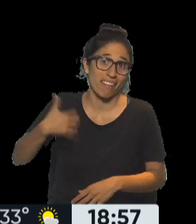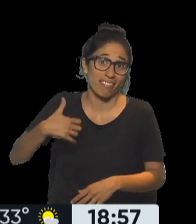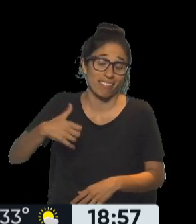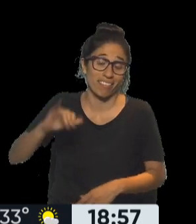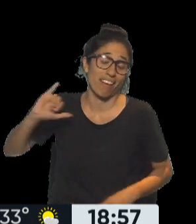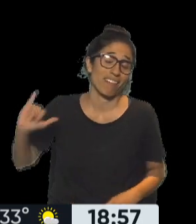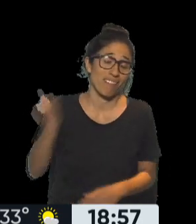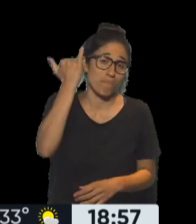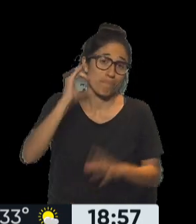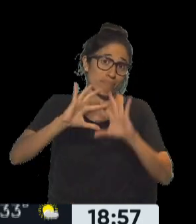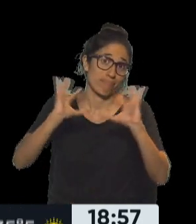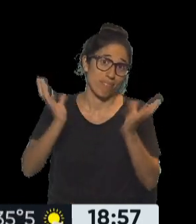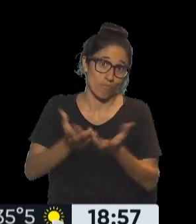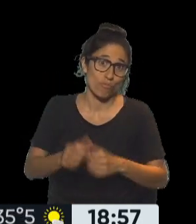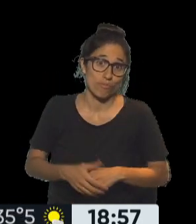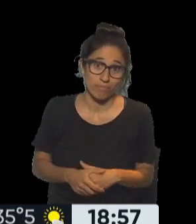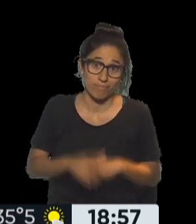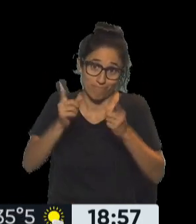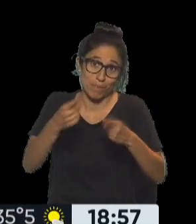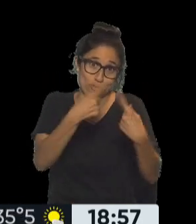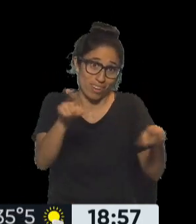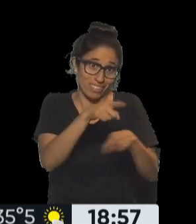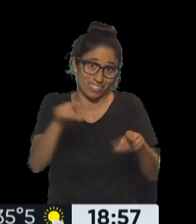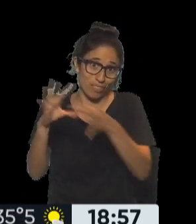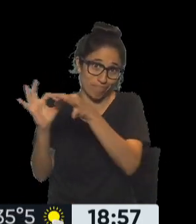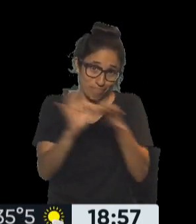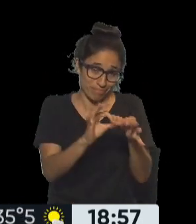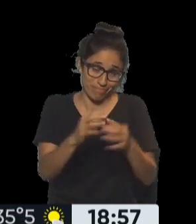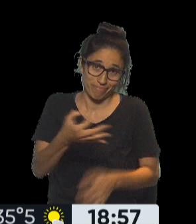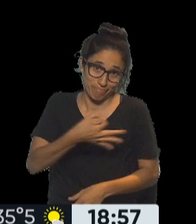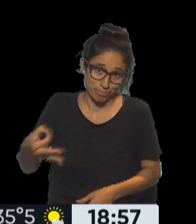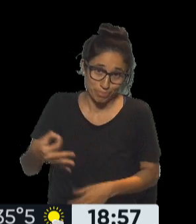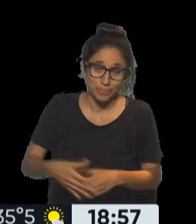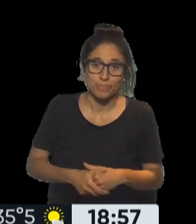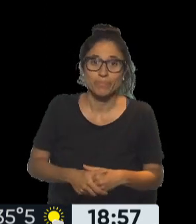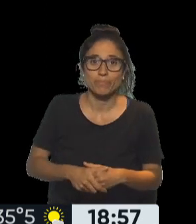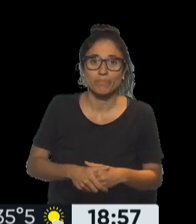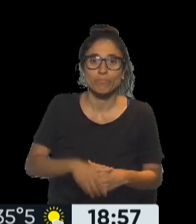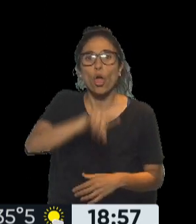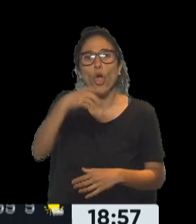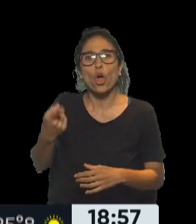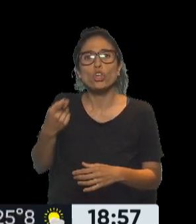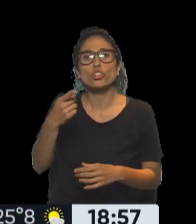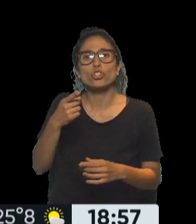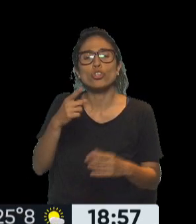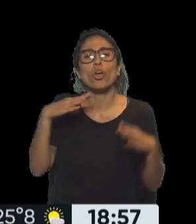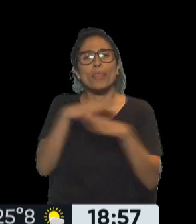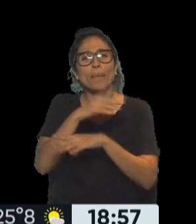choreo importante, dale. Lo dice, ¿no? ¿Y tenés otro más, no? Sí. A ver en francés. Pero que el del Jopo también, ¿no?